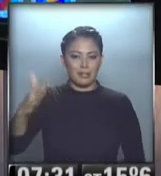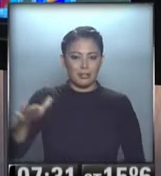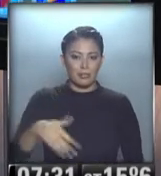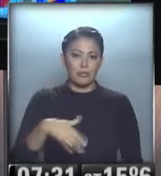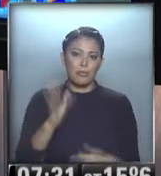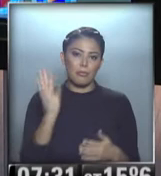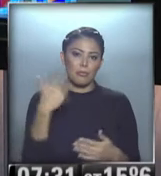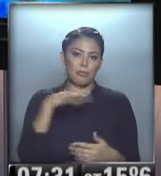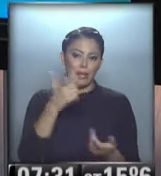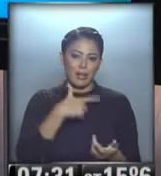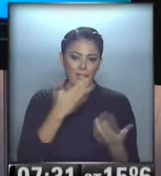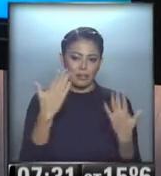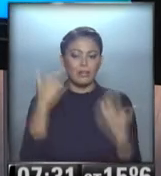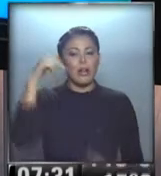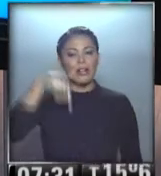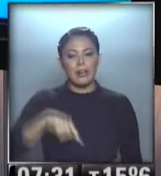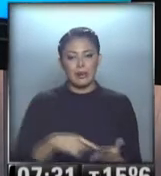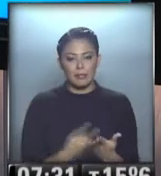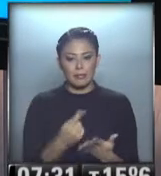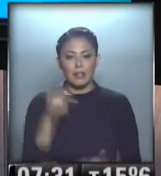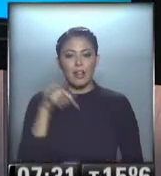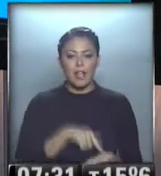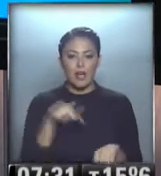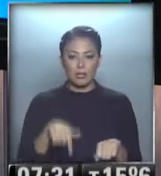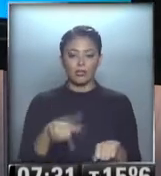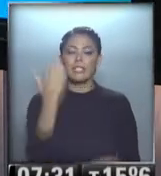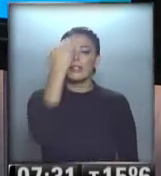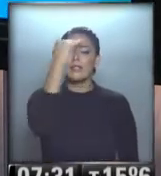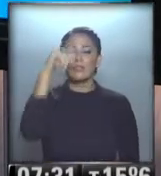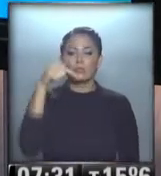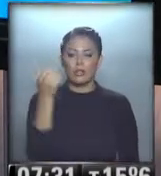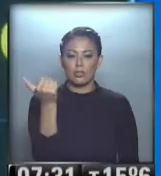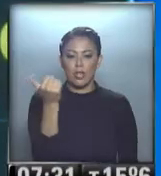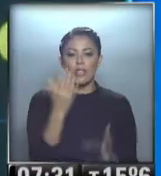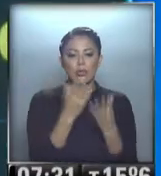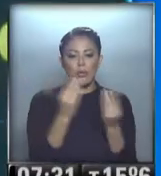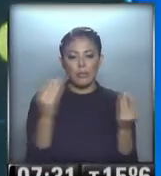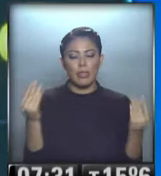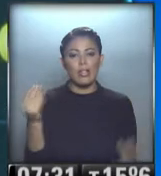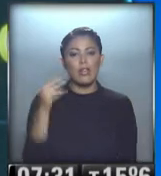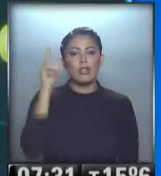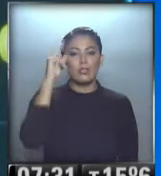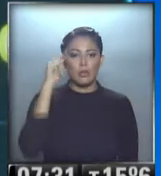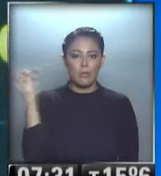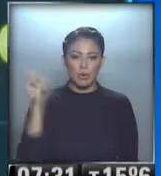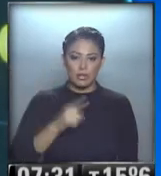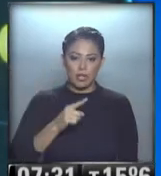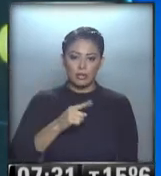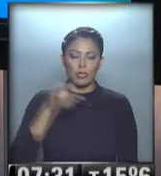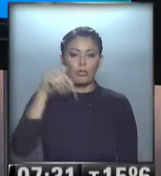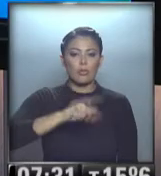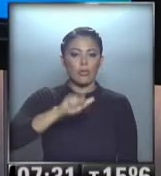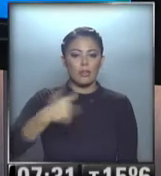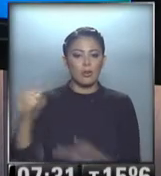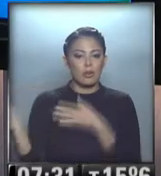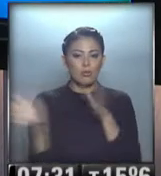de Buenos Aires, a esta hora, 15 grados 6, la humedad 89%, el viento está del sur